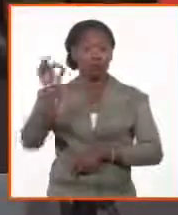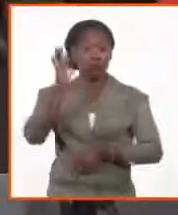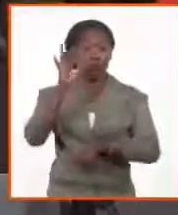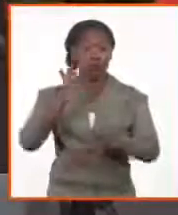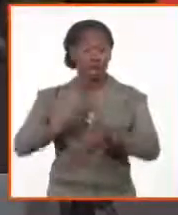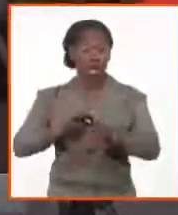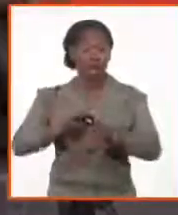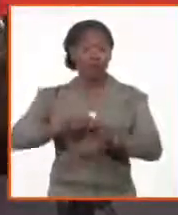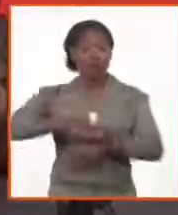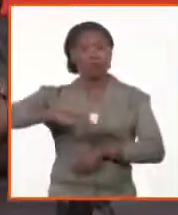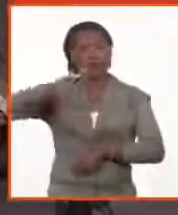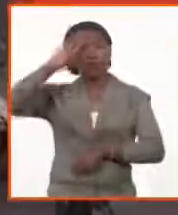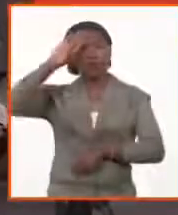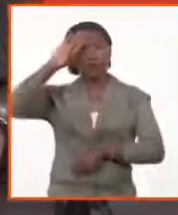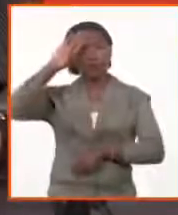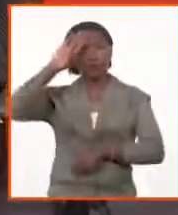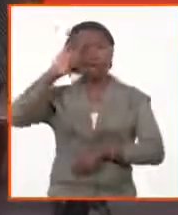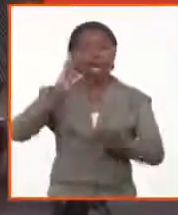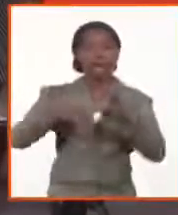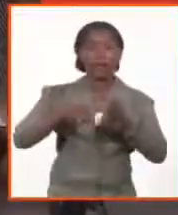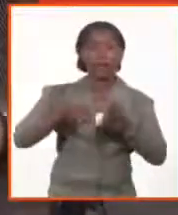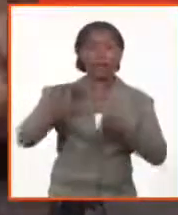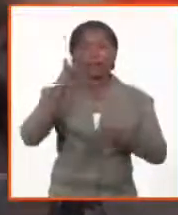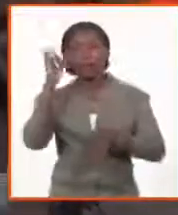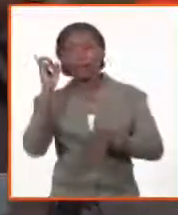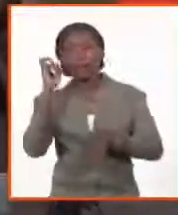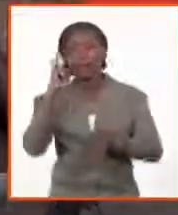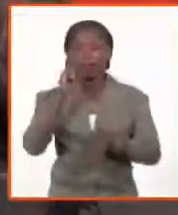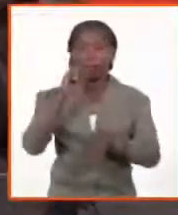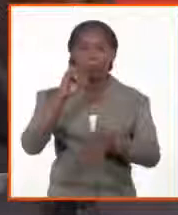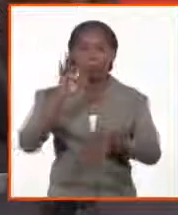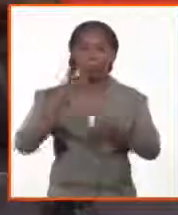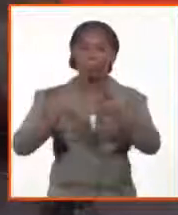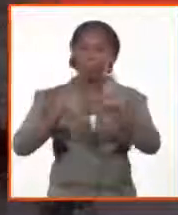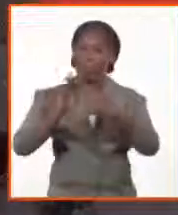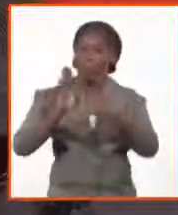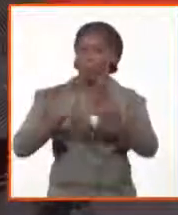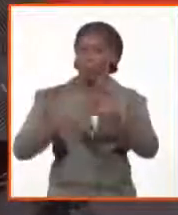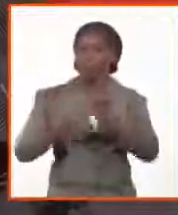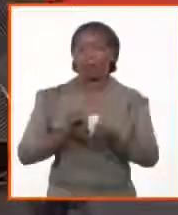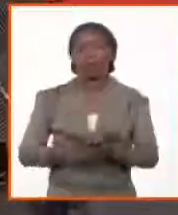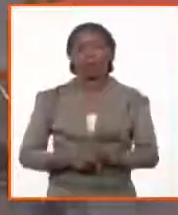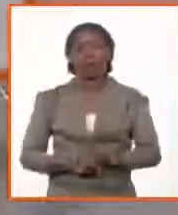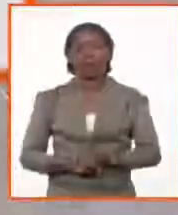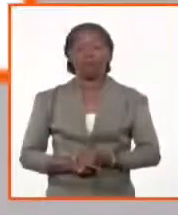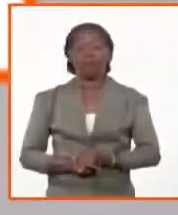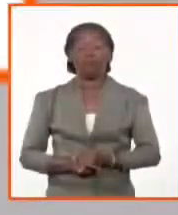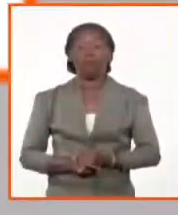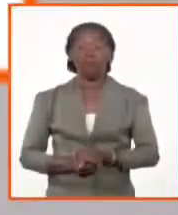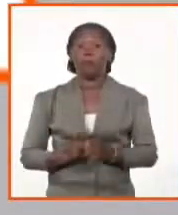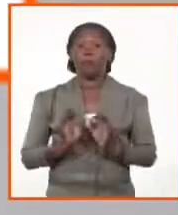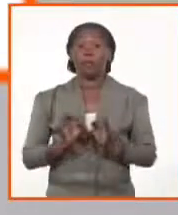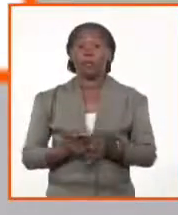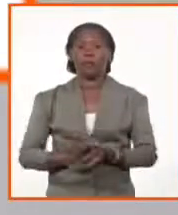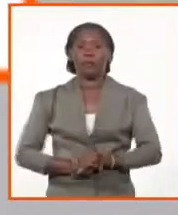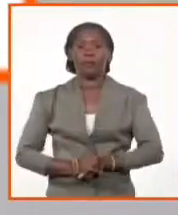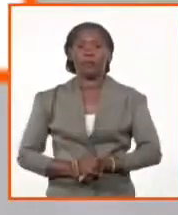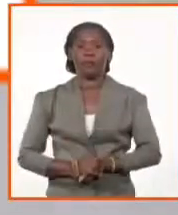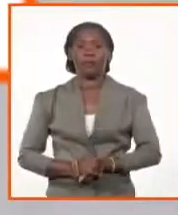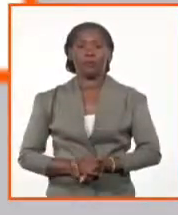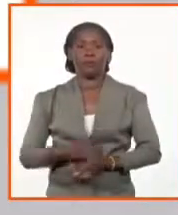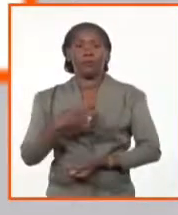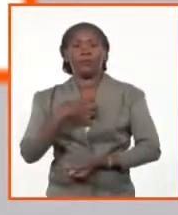hemos traído la definición del caso de hoy está en pantalla porque fiebre